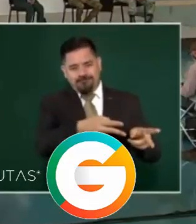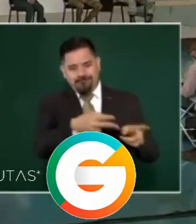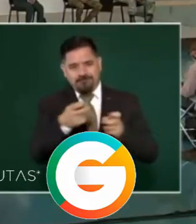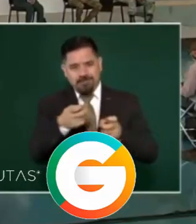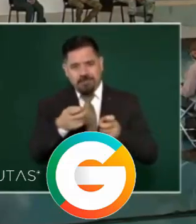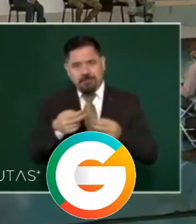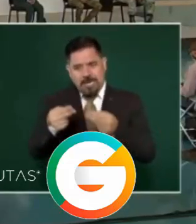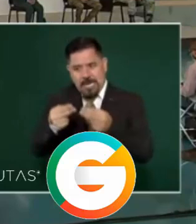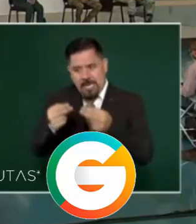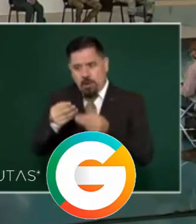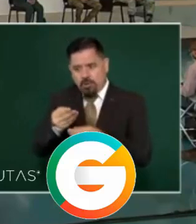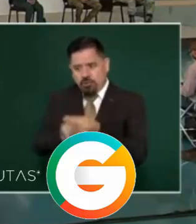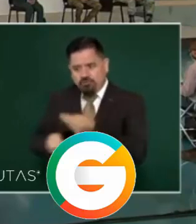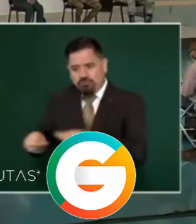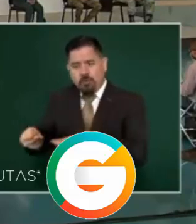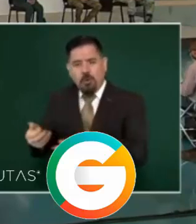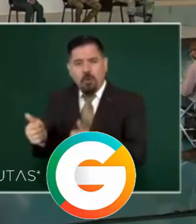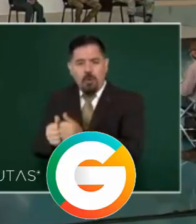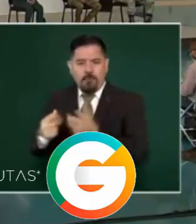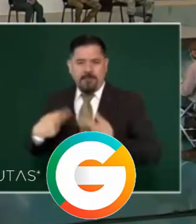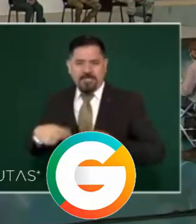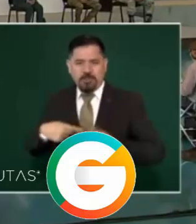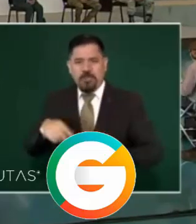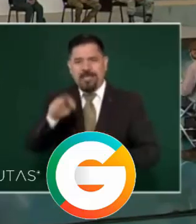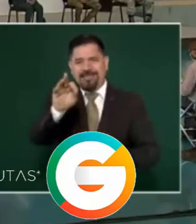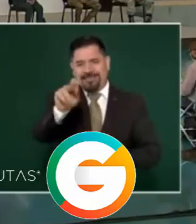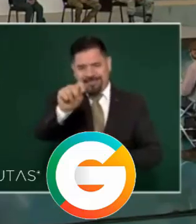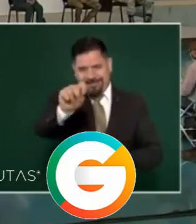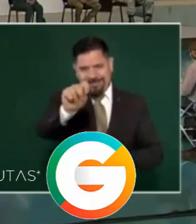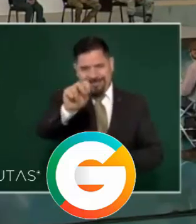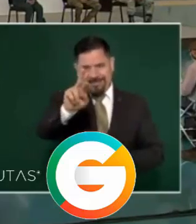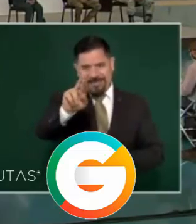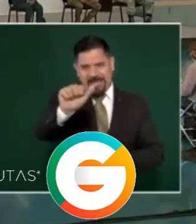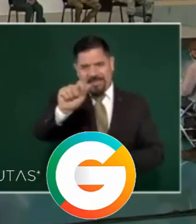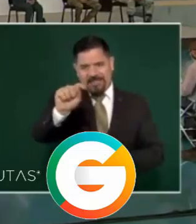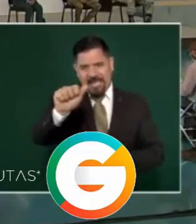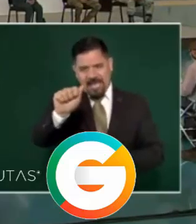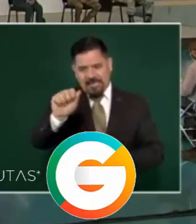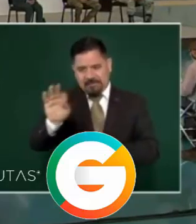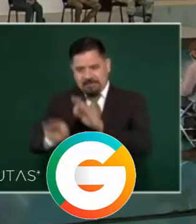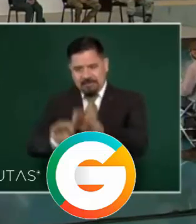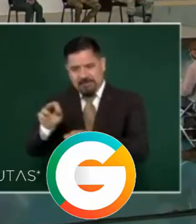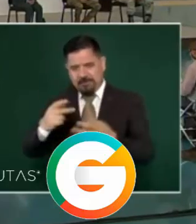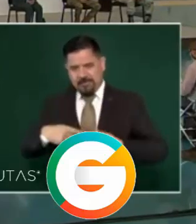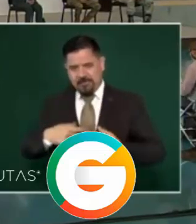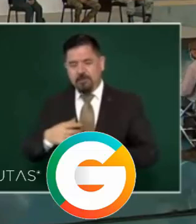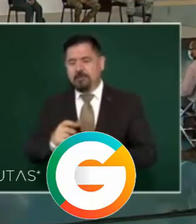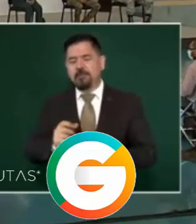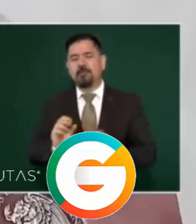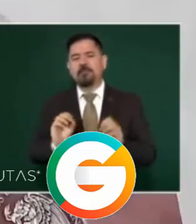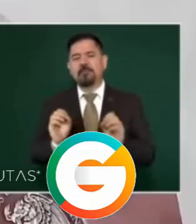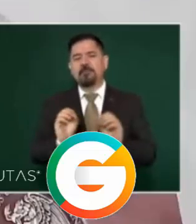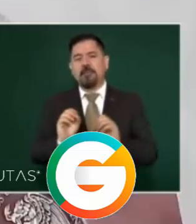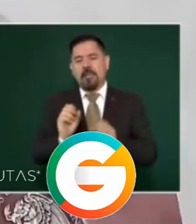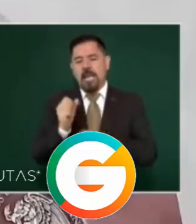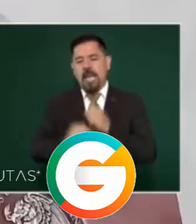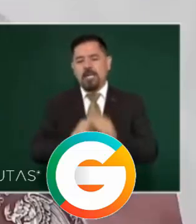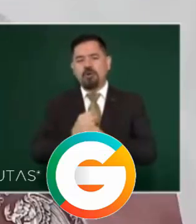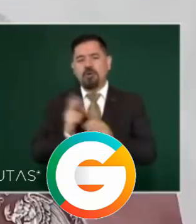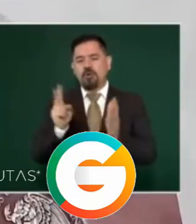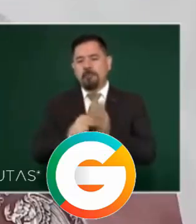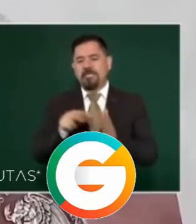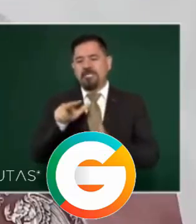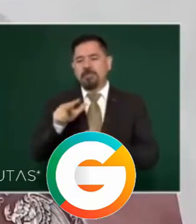delito en los registros que se tiene no se ha presentado, tenían desde el 18 hasta este